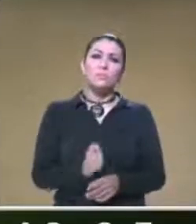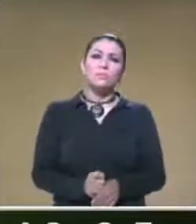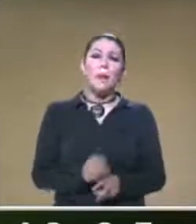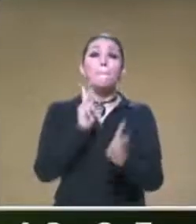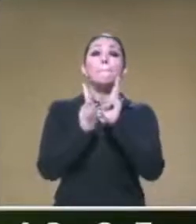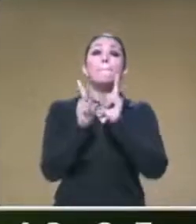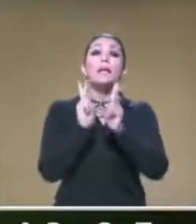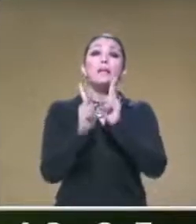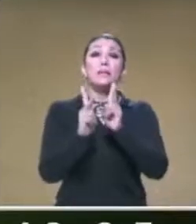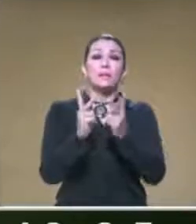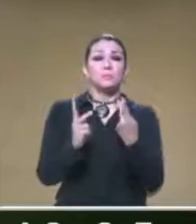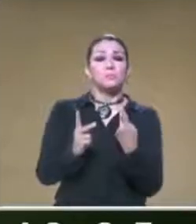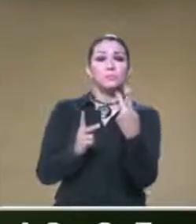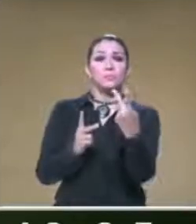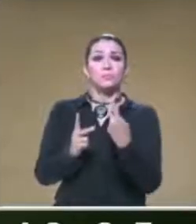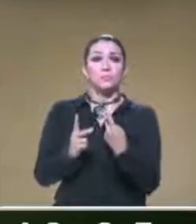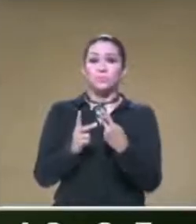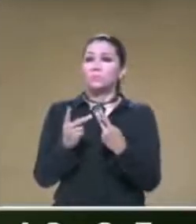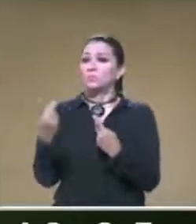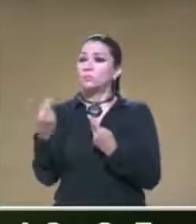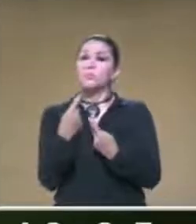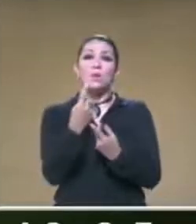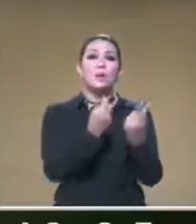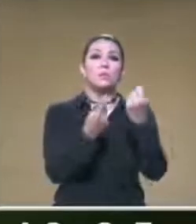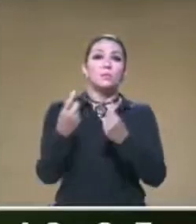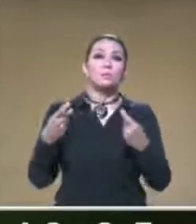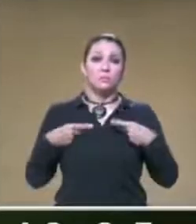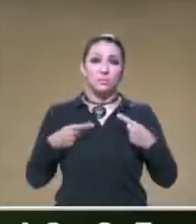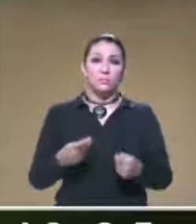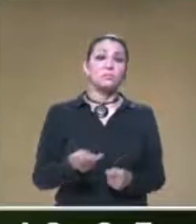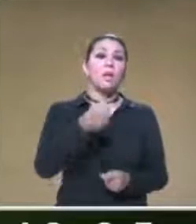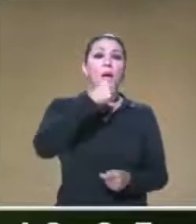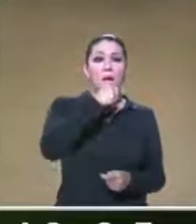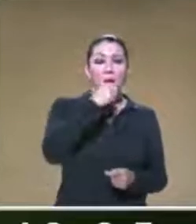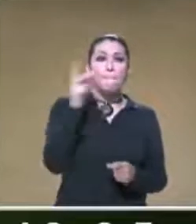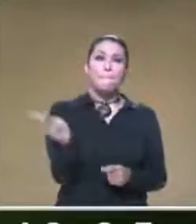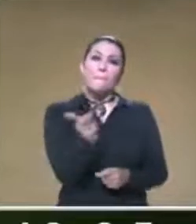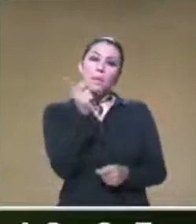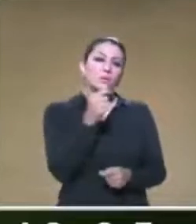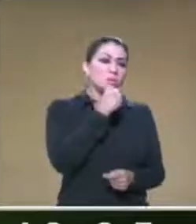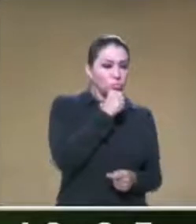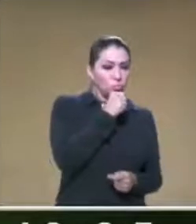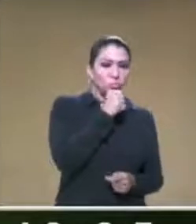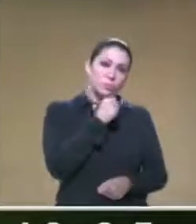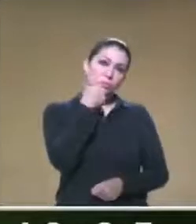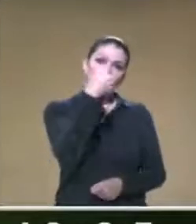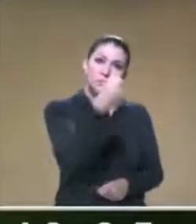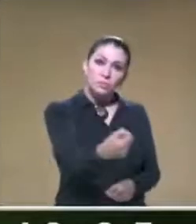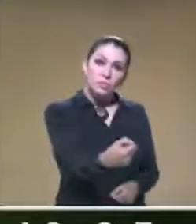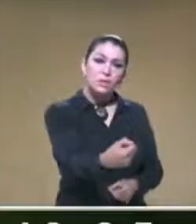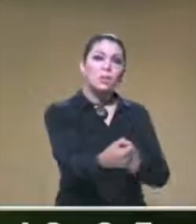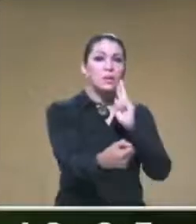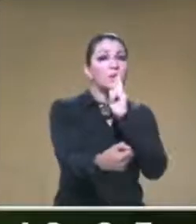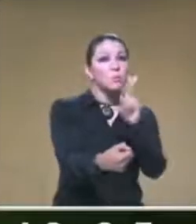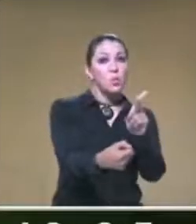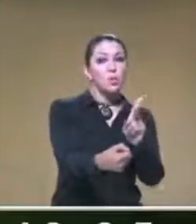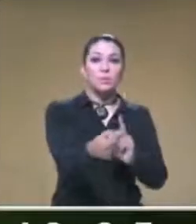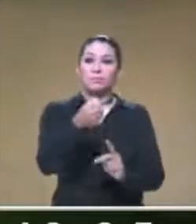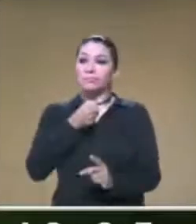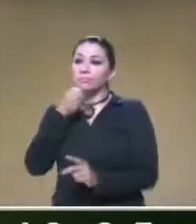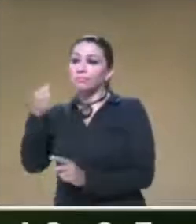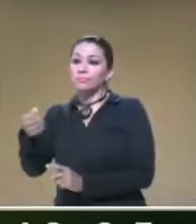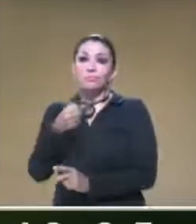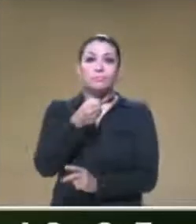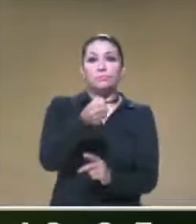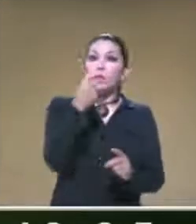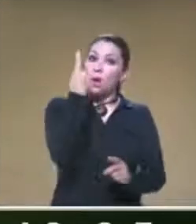una conversación basado en una serie de preguntas que una persona le realiza a otra, o puede ser a otras, para